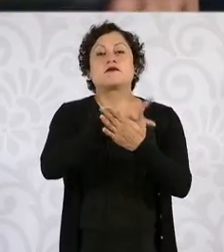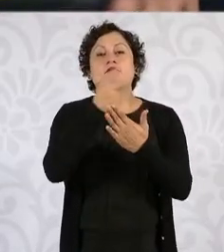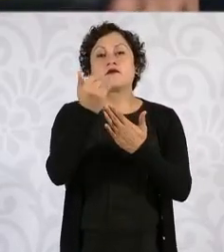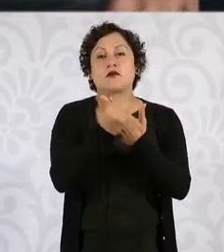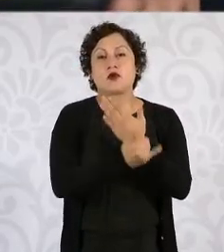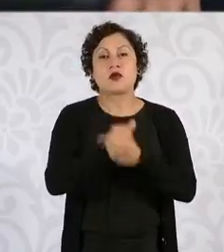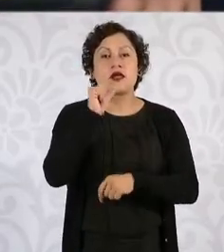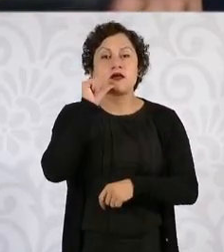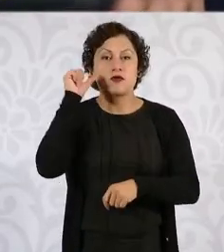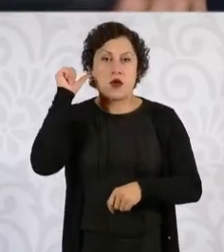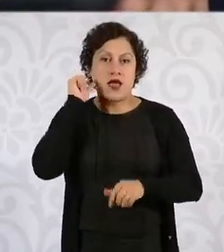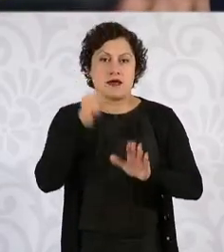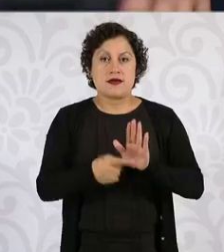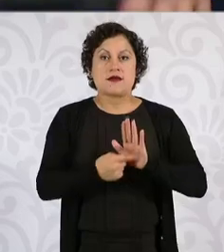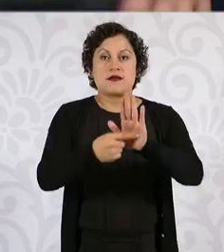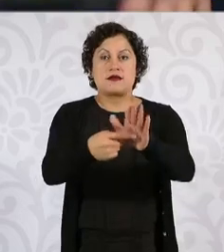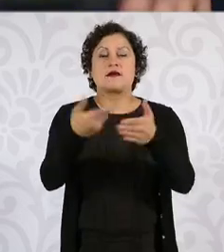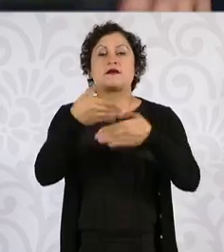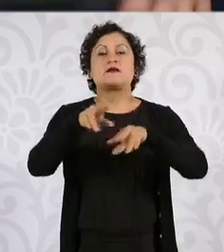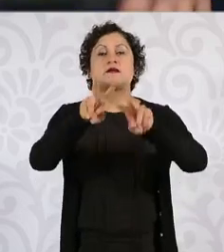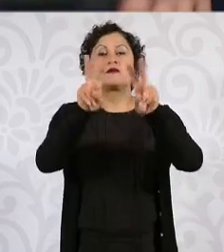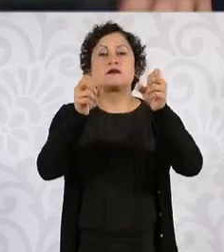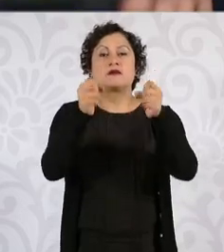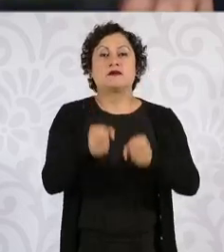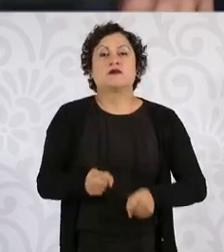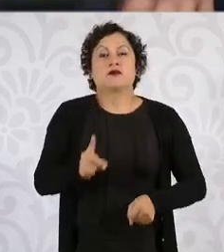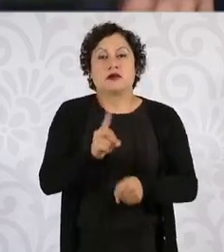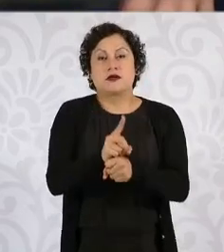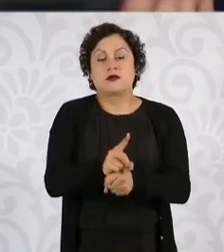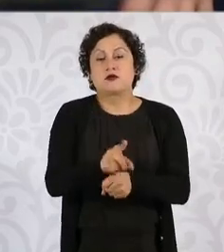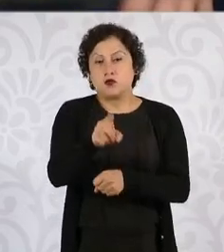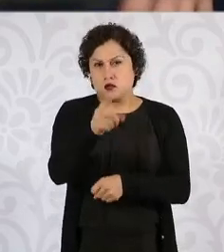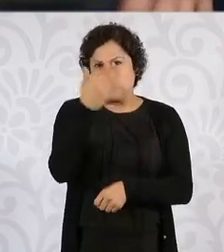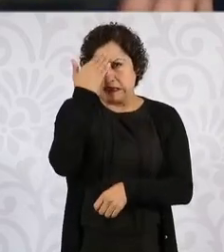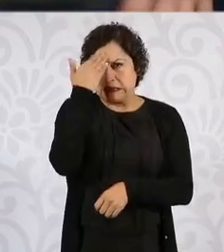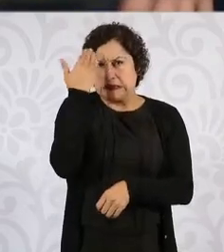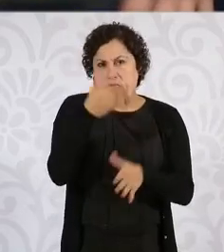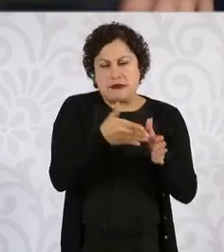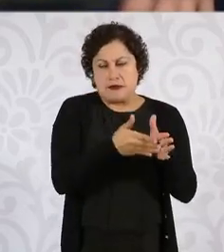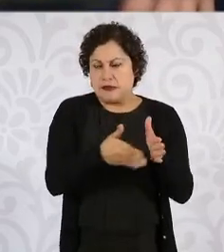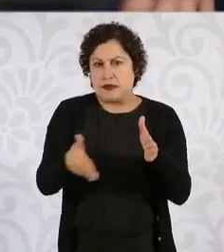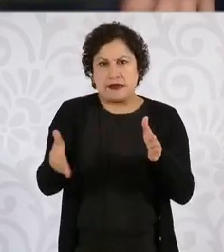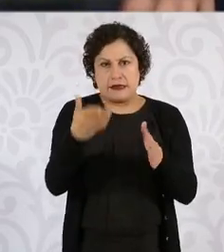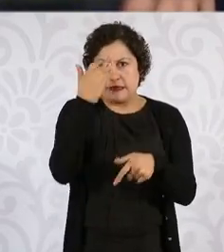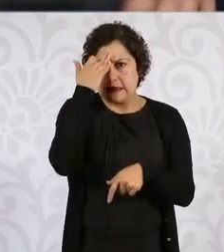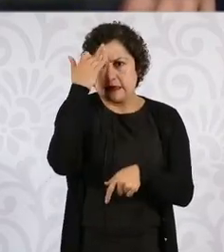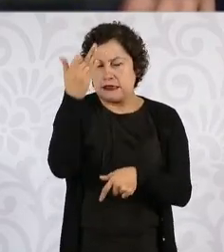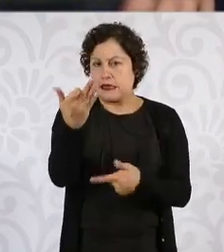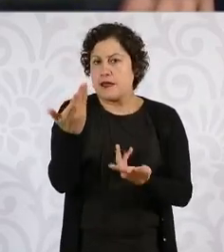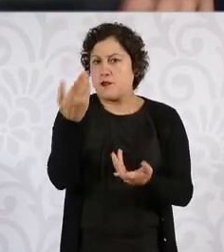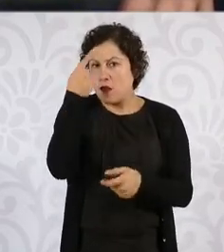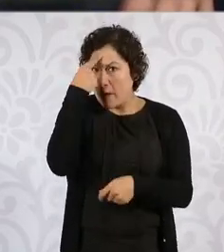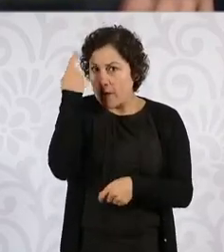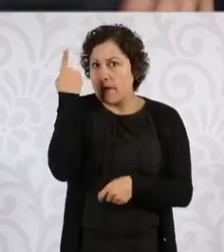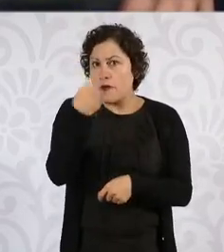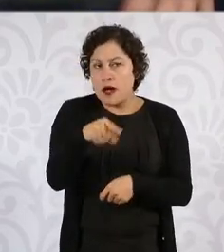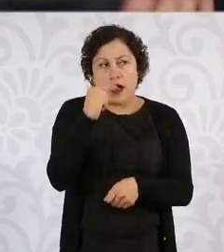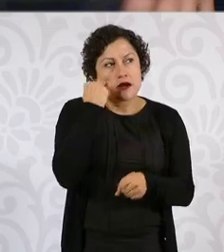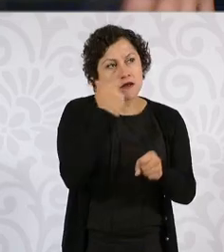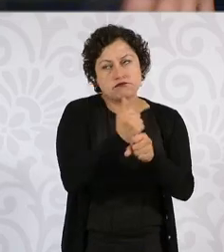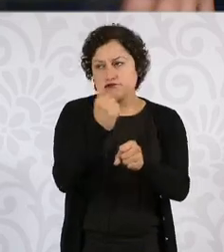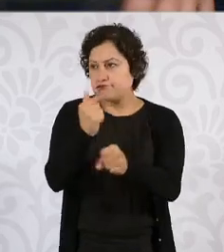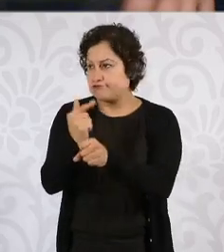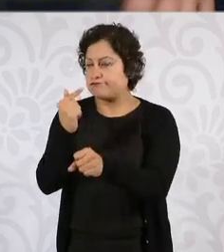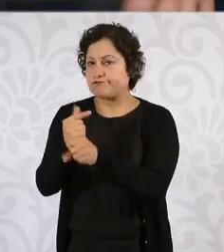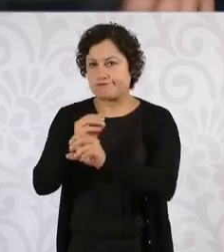ayer en materia de seguridad. Si se tiene planteado algún tiempo determinado, presidenta, para que se vean reducciones, sobre todo